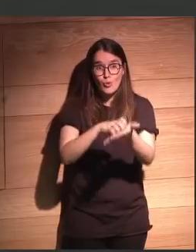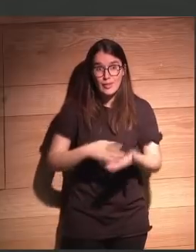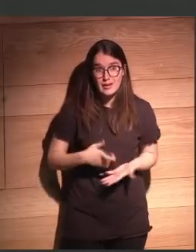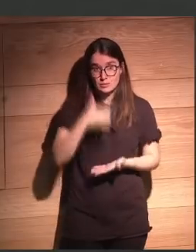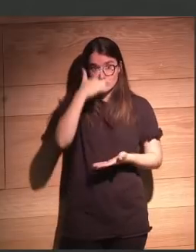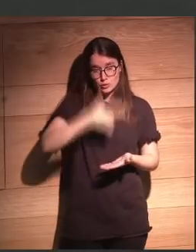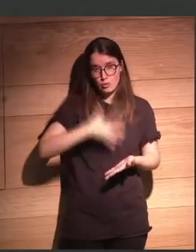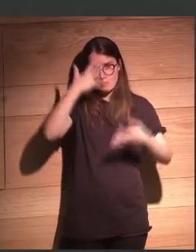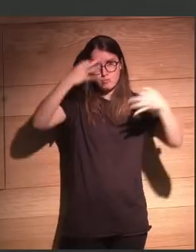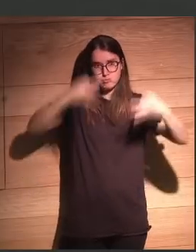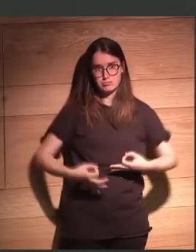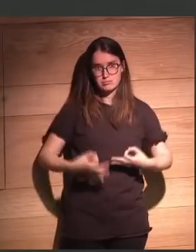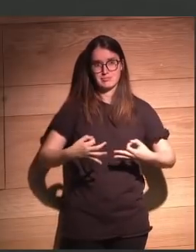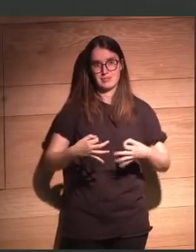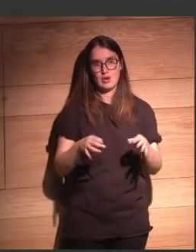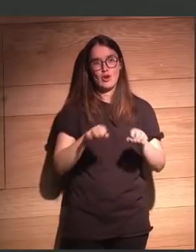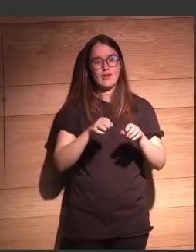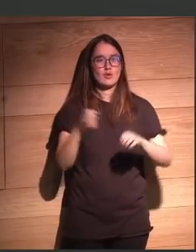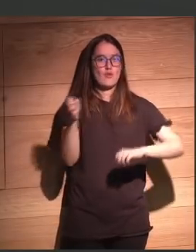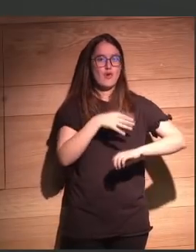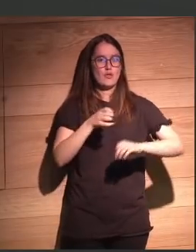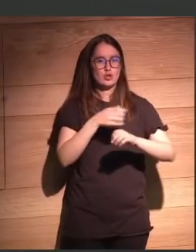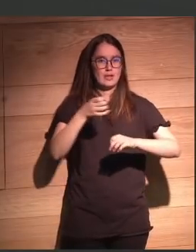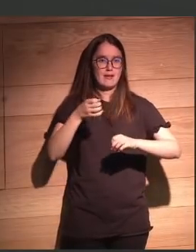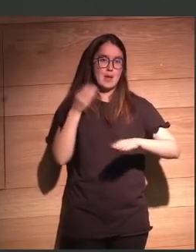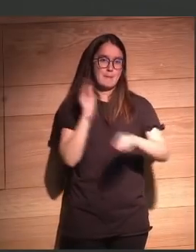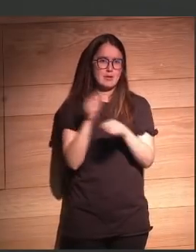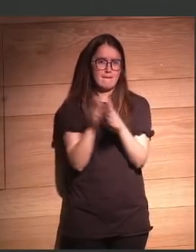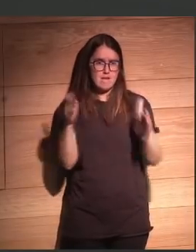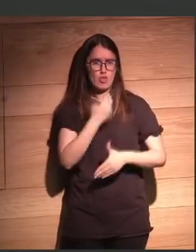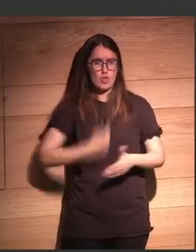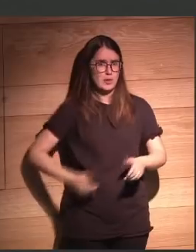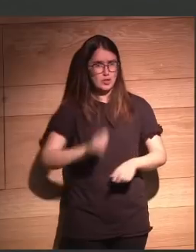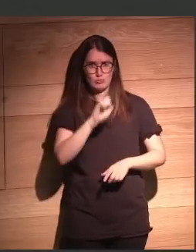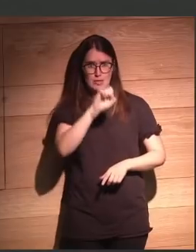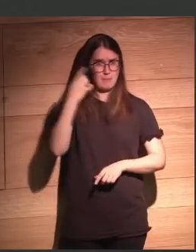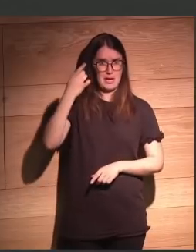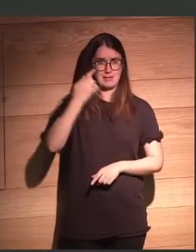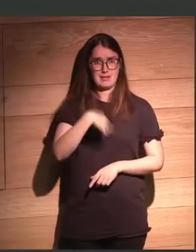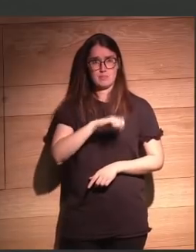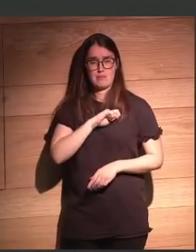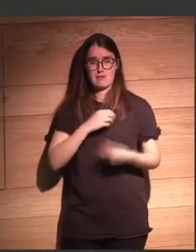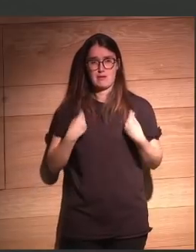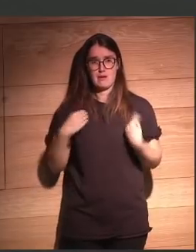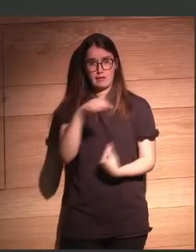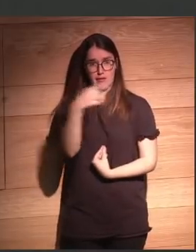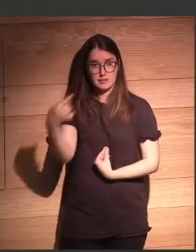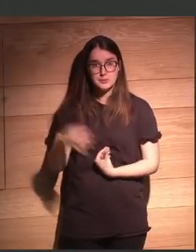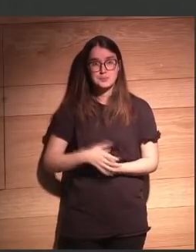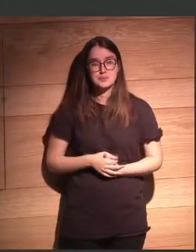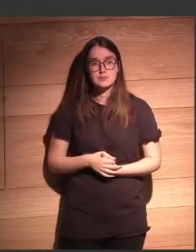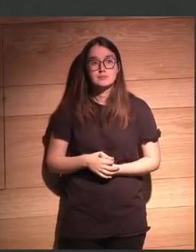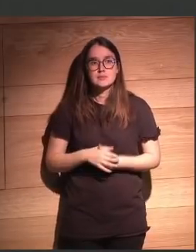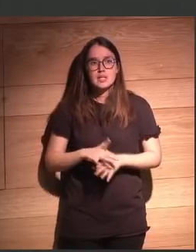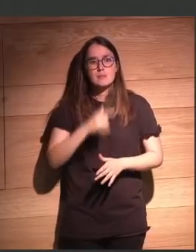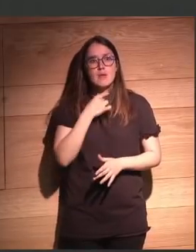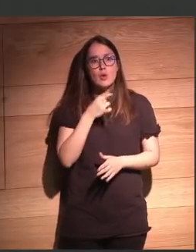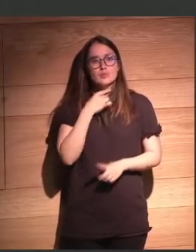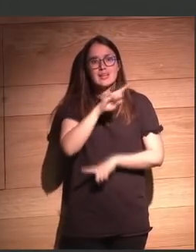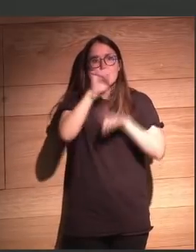Yo estoy convencida de que son los grandes fondos de inversión los grandes propietarios ahora mismo de la vivienda en este país. Y me